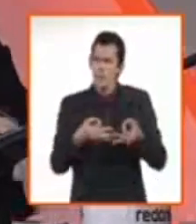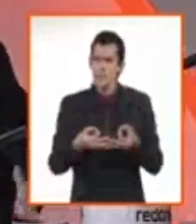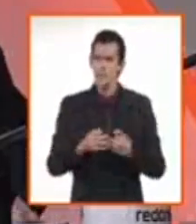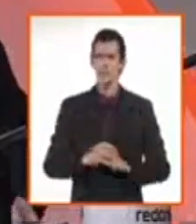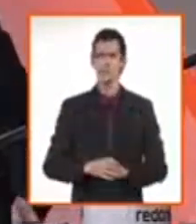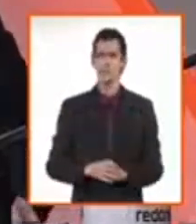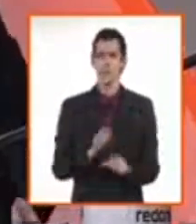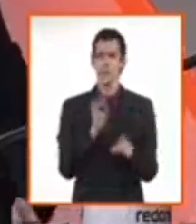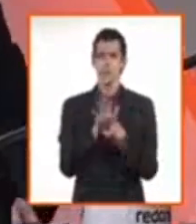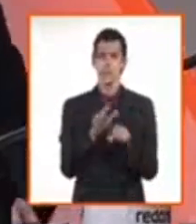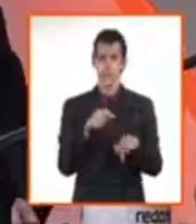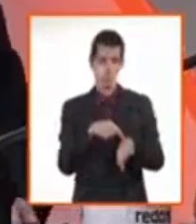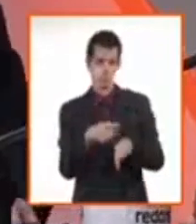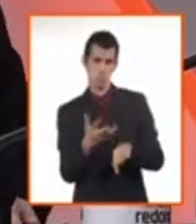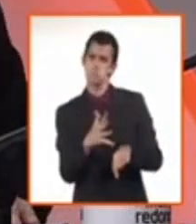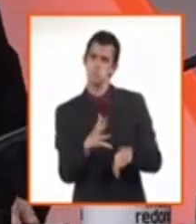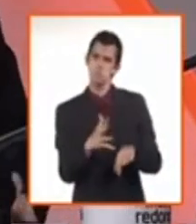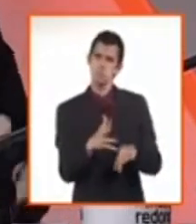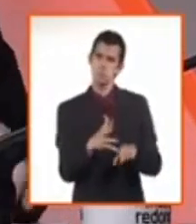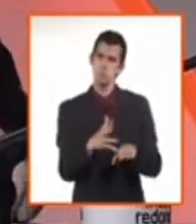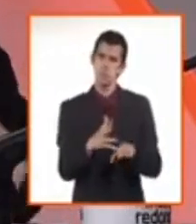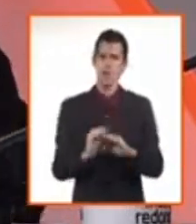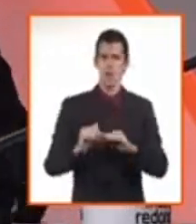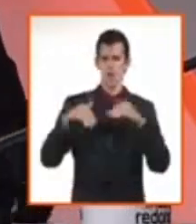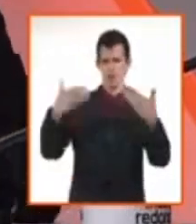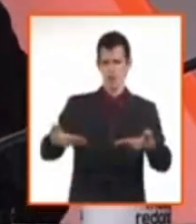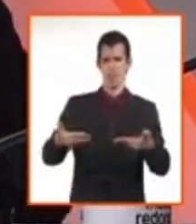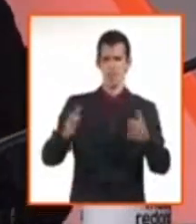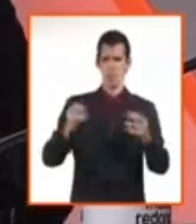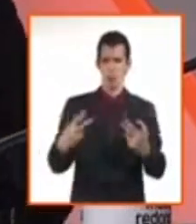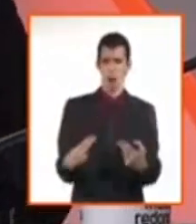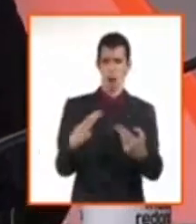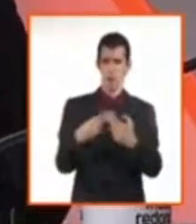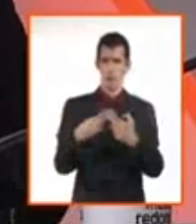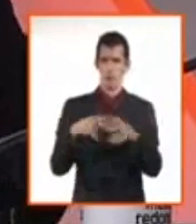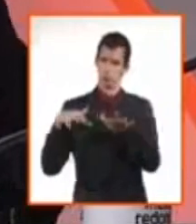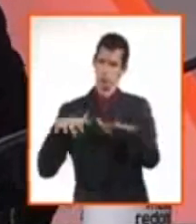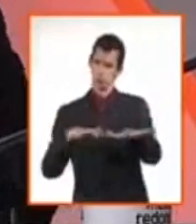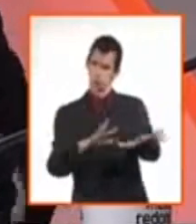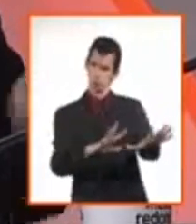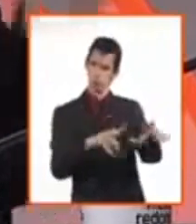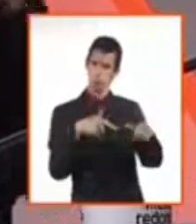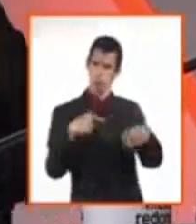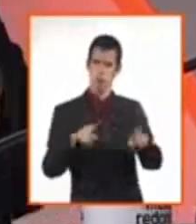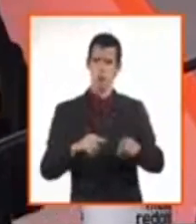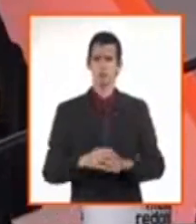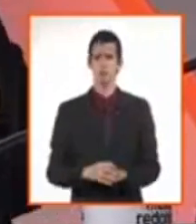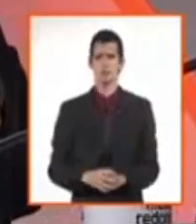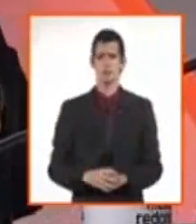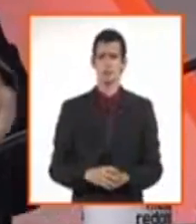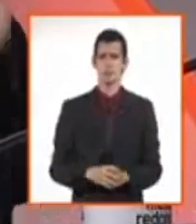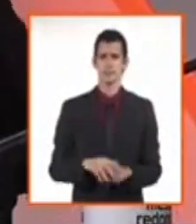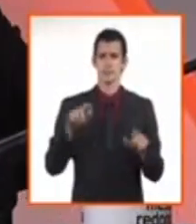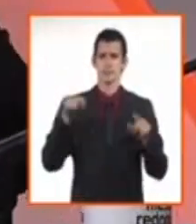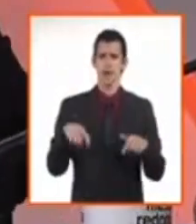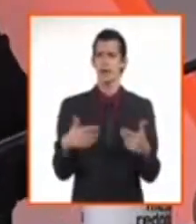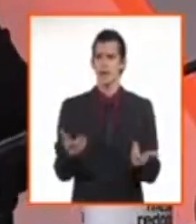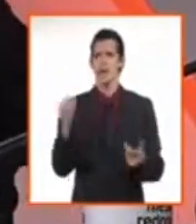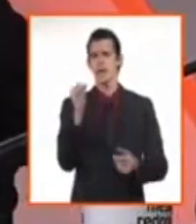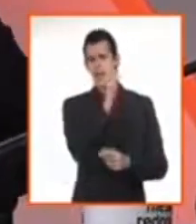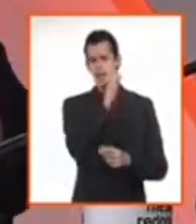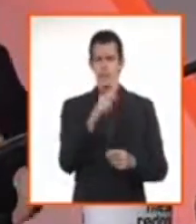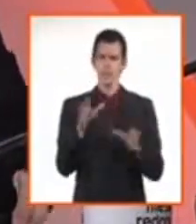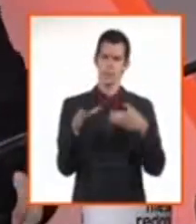que debe estar comenzando ahora allí en los ángeles y bueno nosotros nos vamos a compartir con buena fe y también con los cubanos que fueron excluidos de la